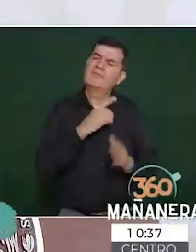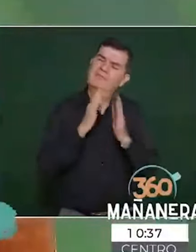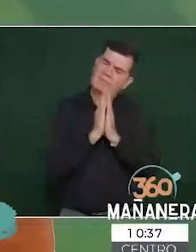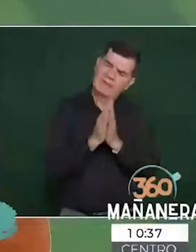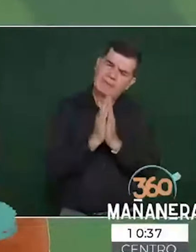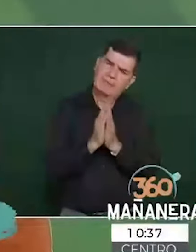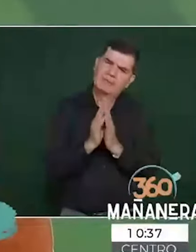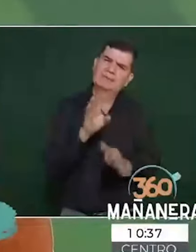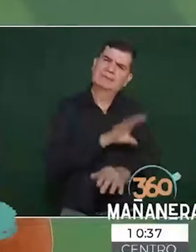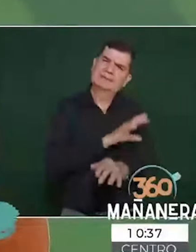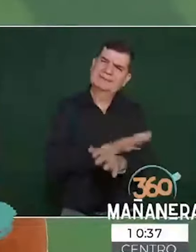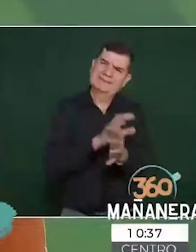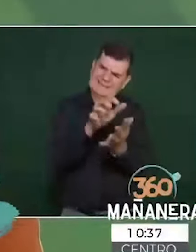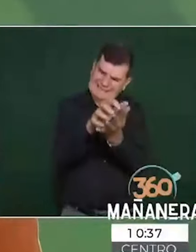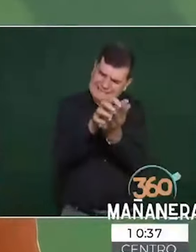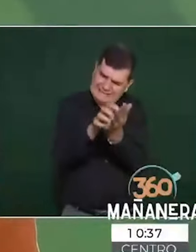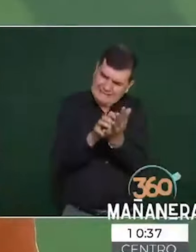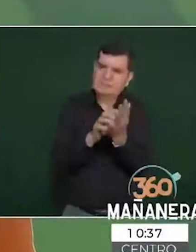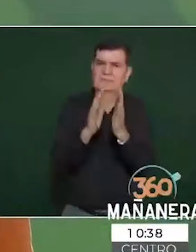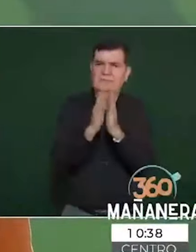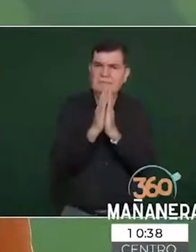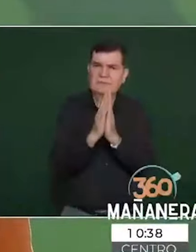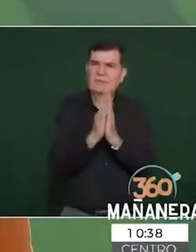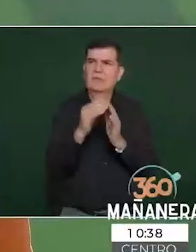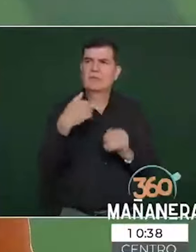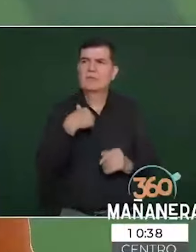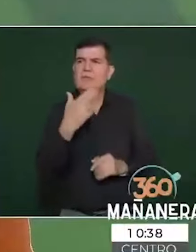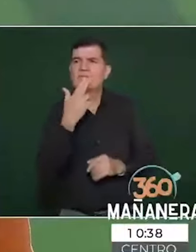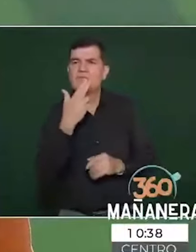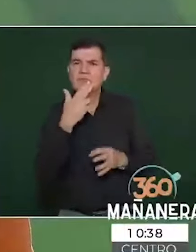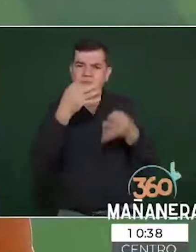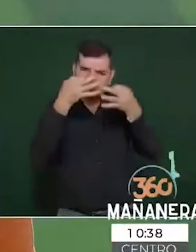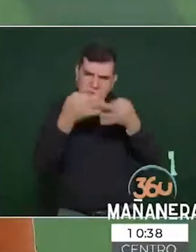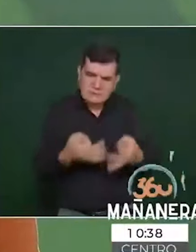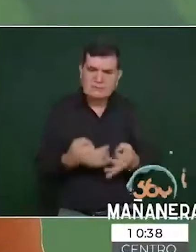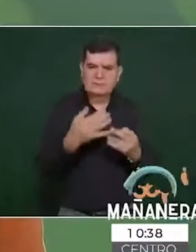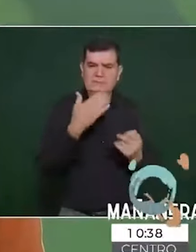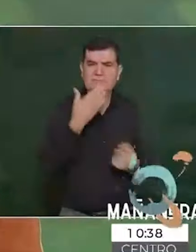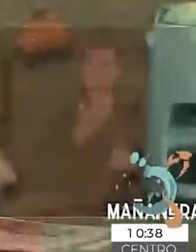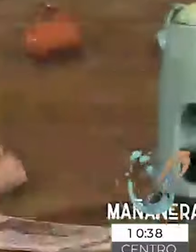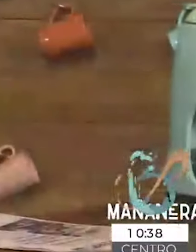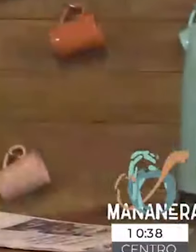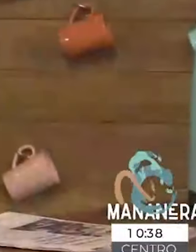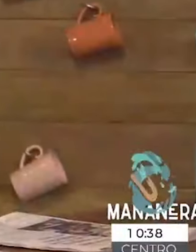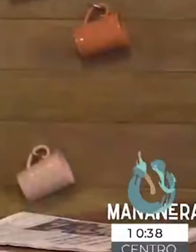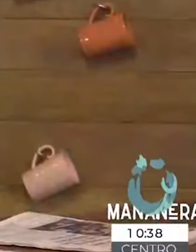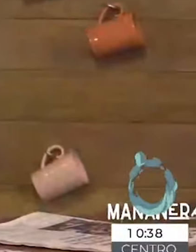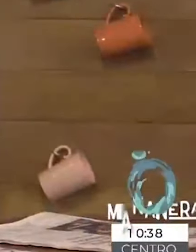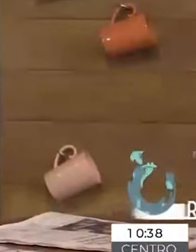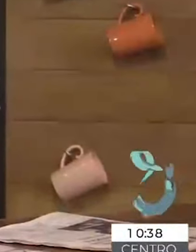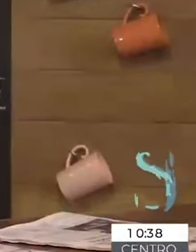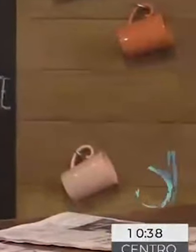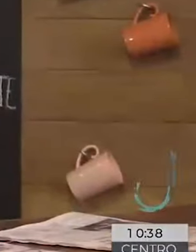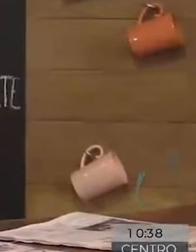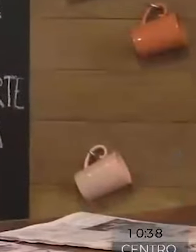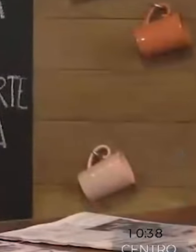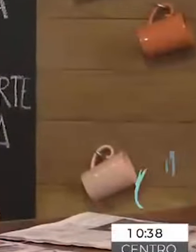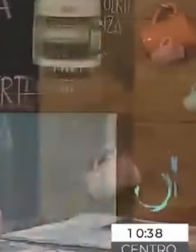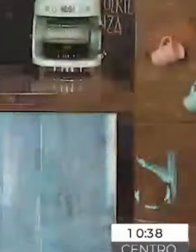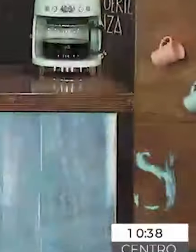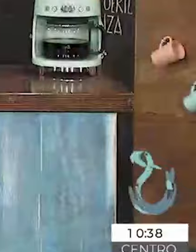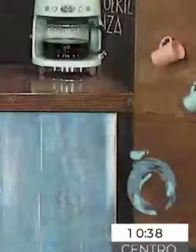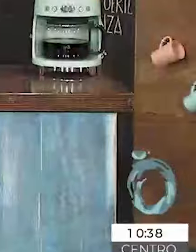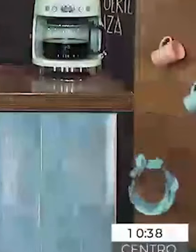sí, la energía, que la utilicemos de forma racional. Y por su parte, el secretario